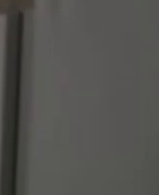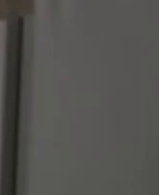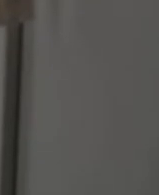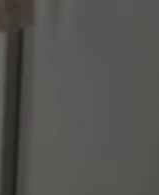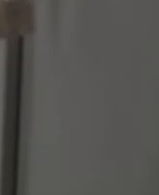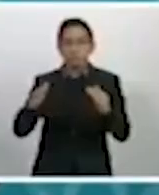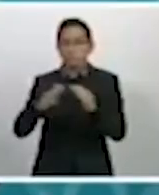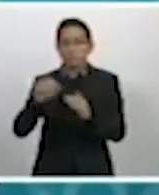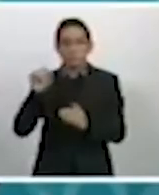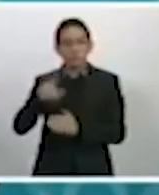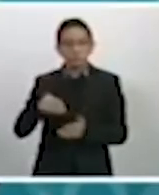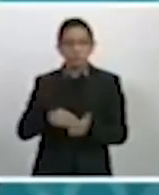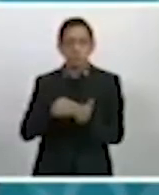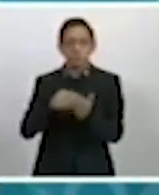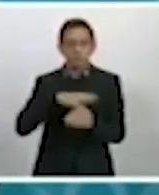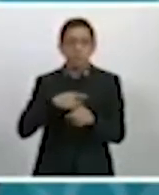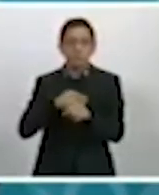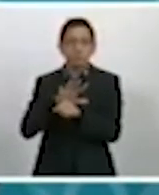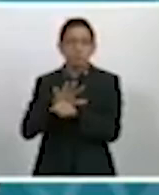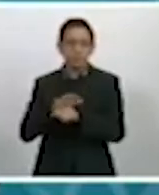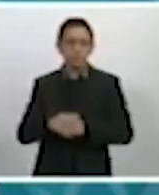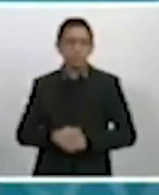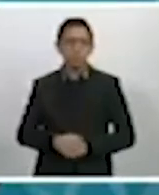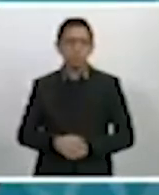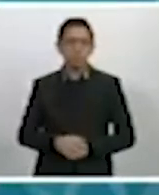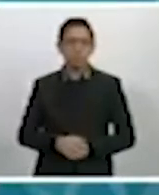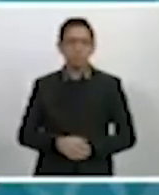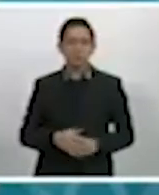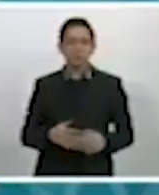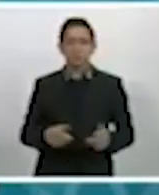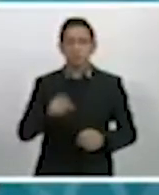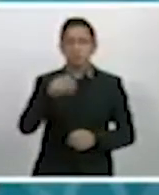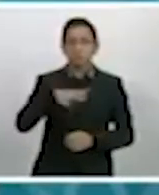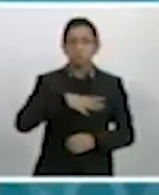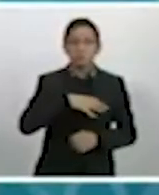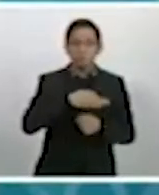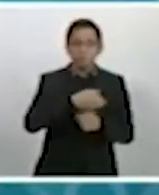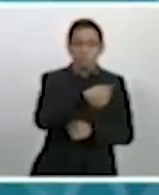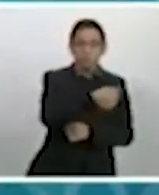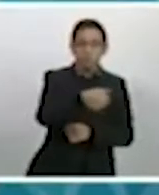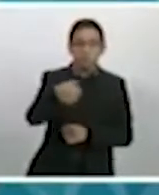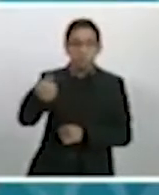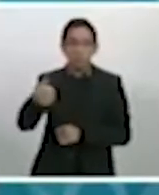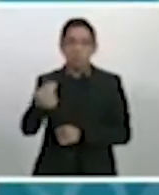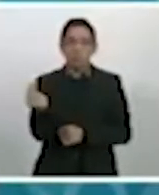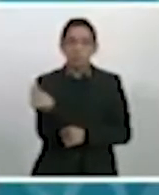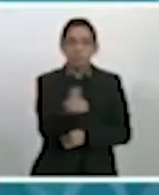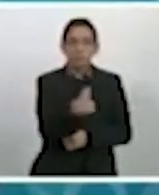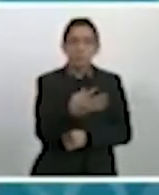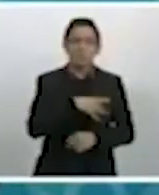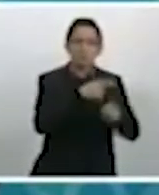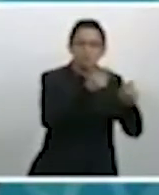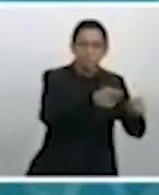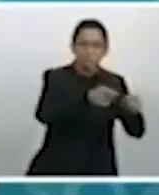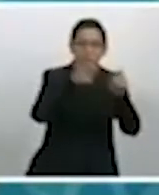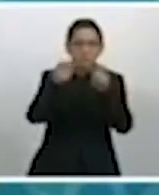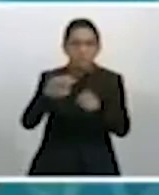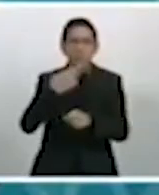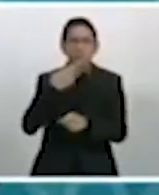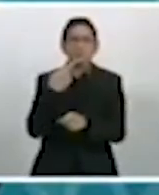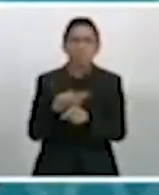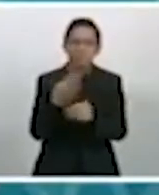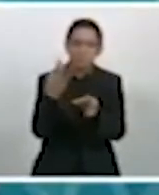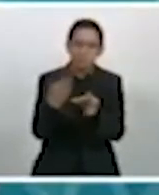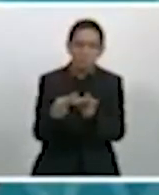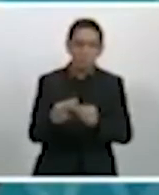casa. Es momento de que cada quien haga la tarea que le corresponde.